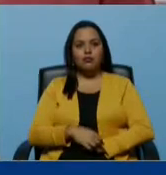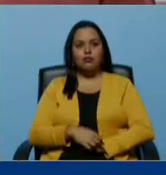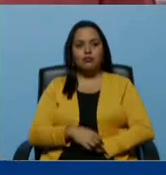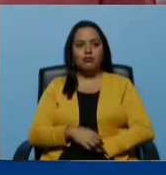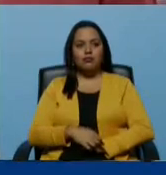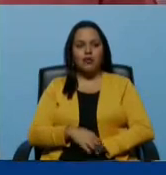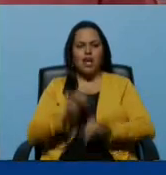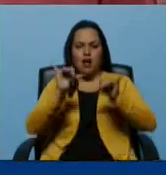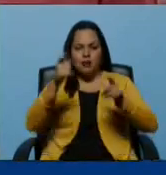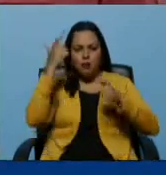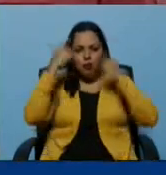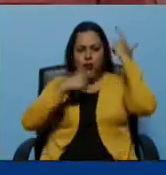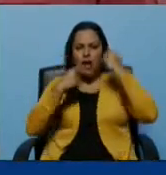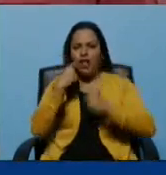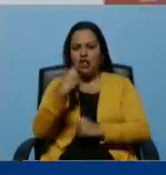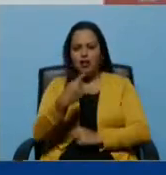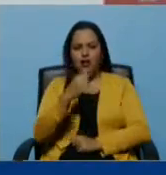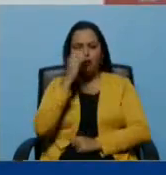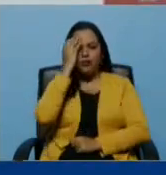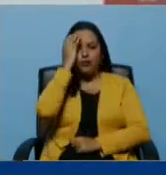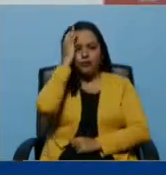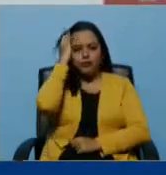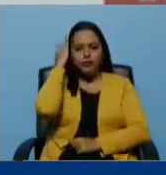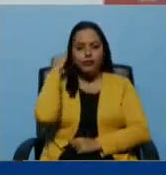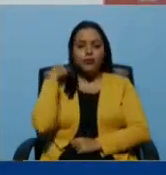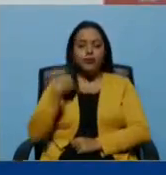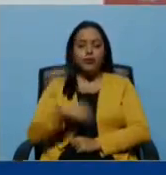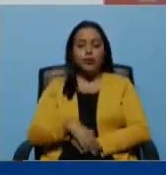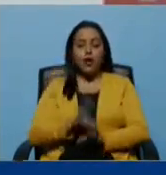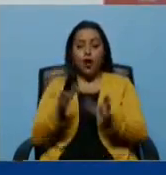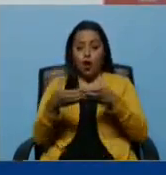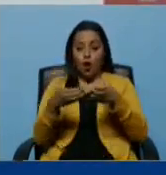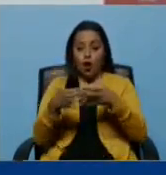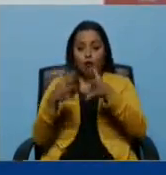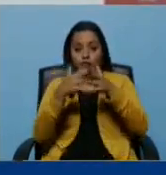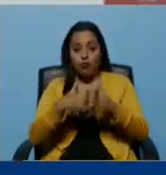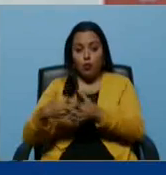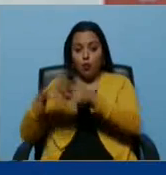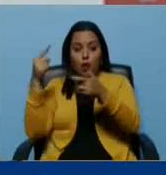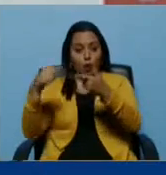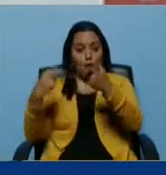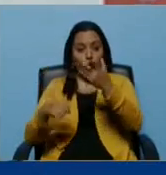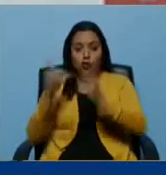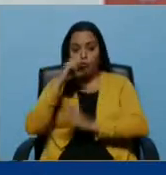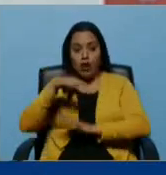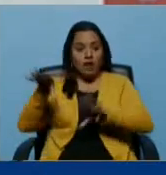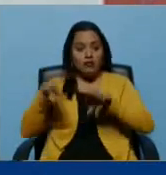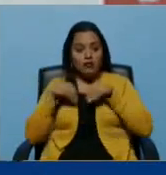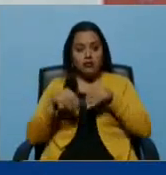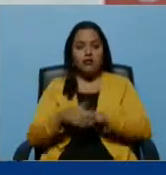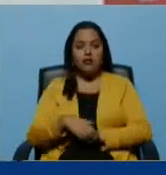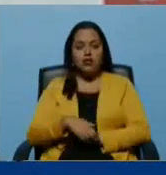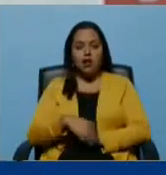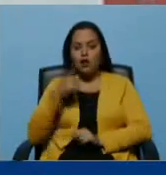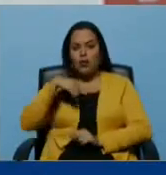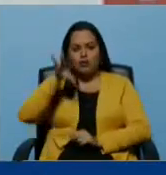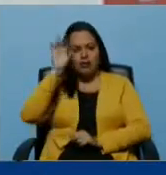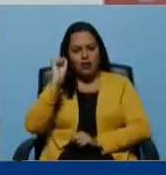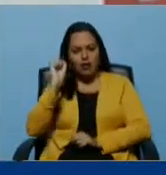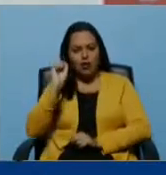El mismo Chávez los dijo, y los imperialistas y la derecha no entendió. Este proyecto no depende de un hombre.